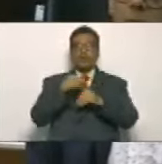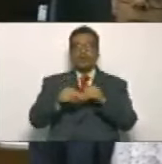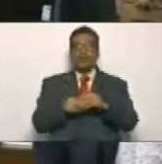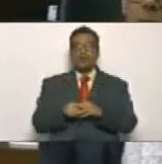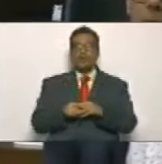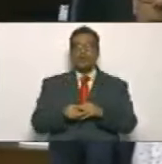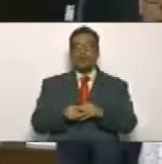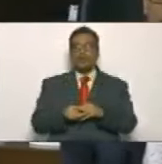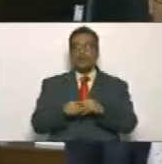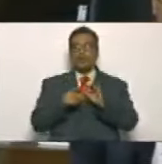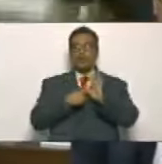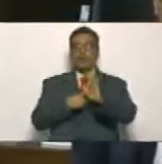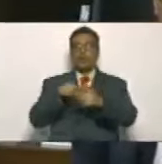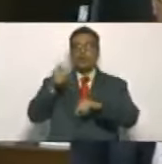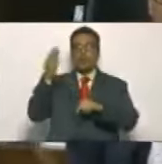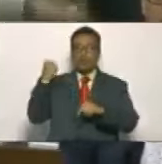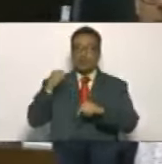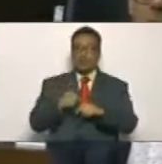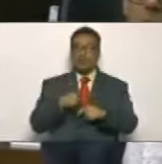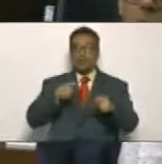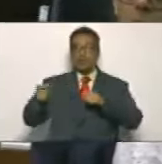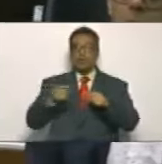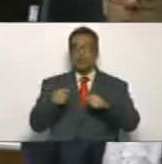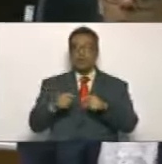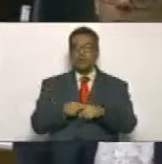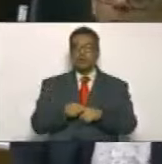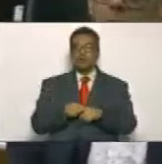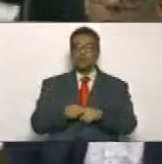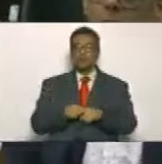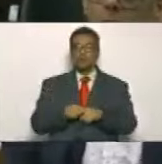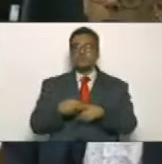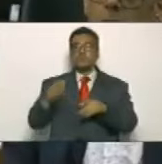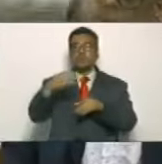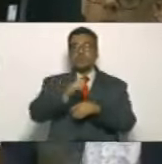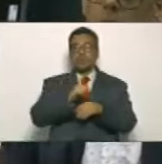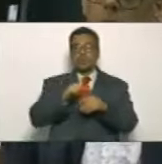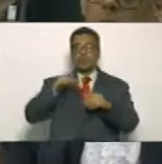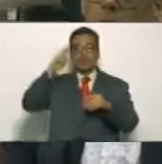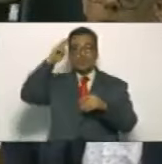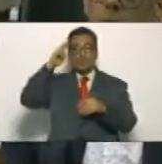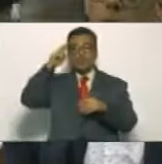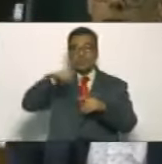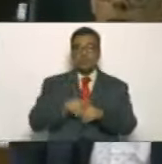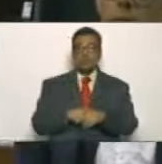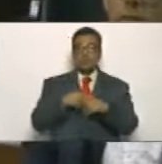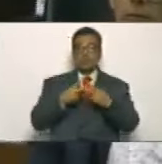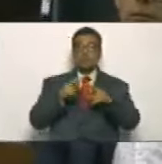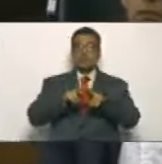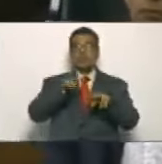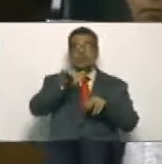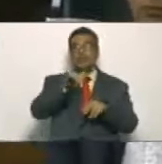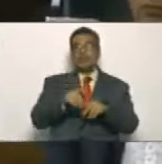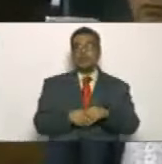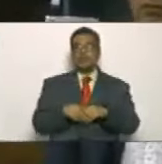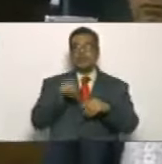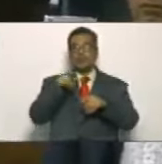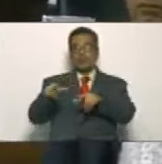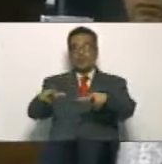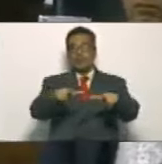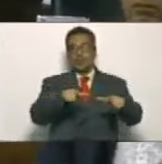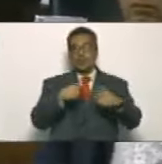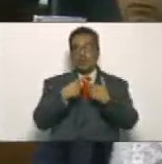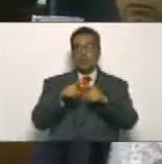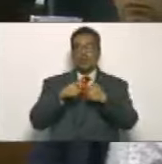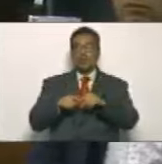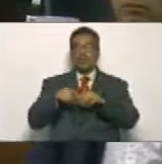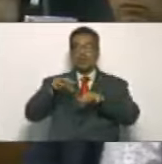de propuestas coloniales para el dominio de la cotidianidad, la racionalidad, hasta la paz misma de los habitantes de las